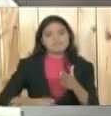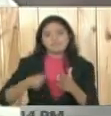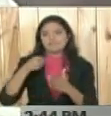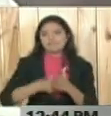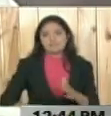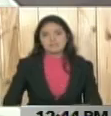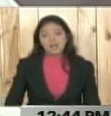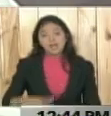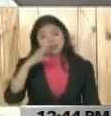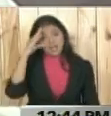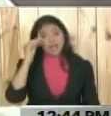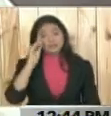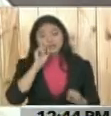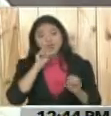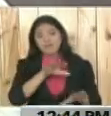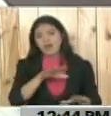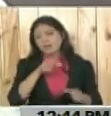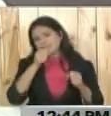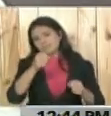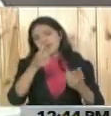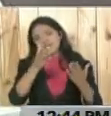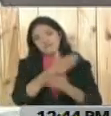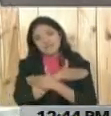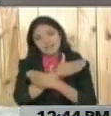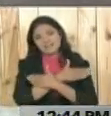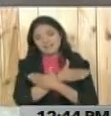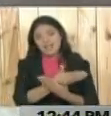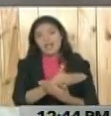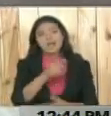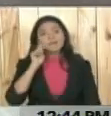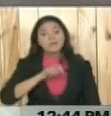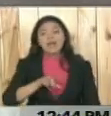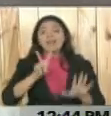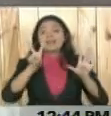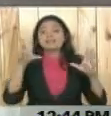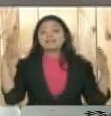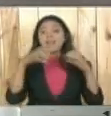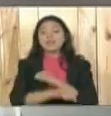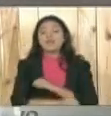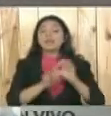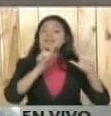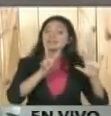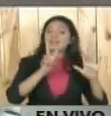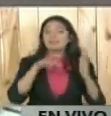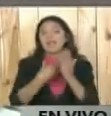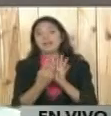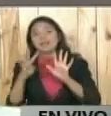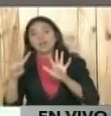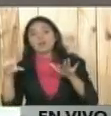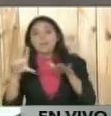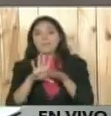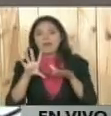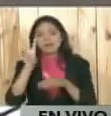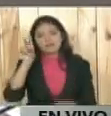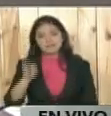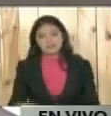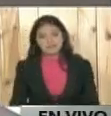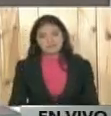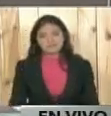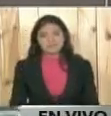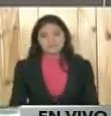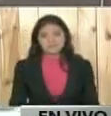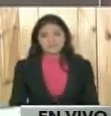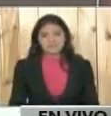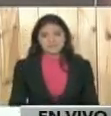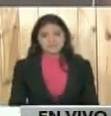nunca. Que Dios te bendiga, Mario. Pa'lante, felicidades. Mario Silva, a las 7 de la noche, de 7 a 9, todos los martes. Gracias.